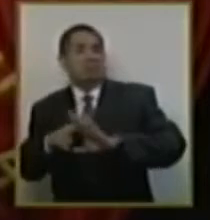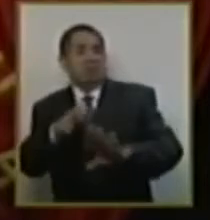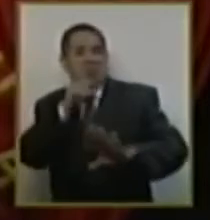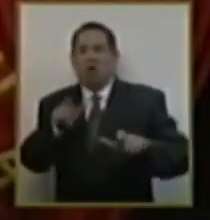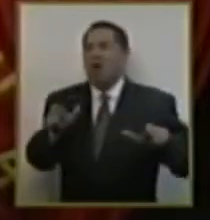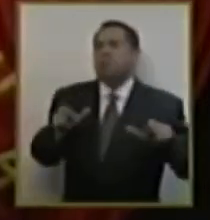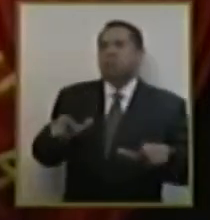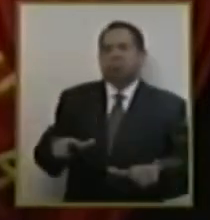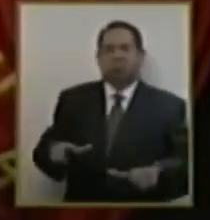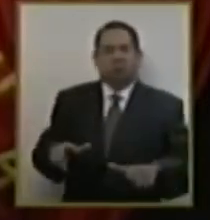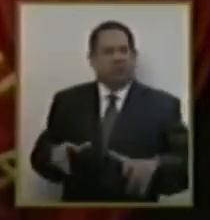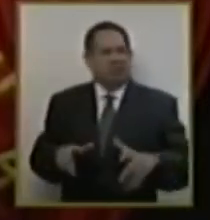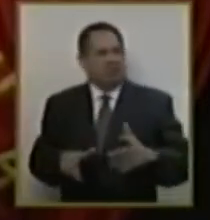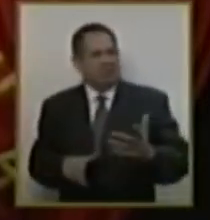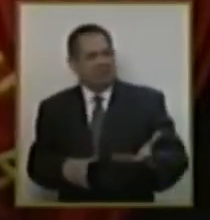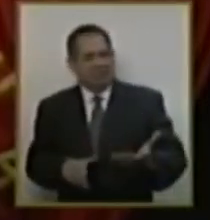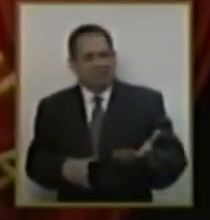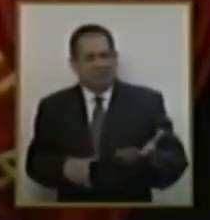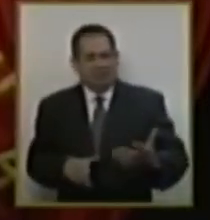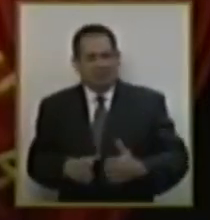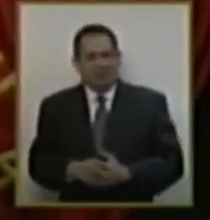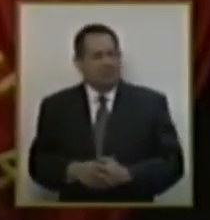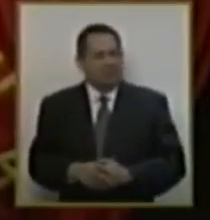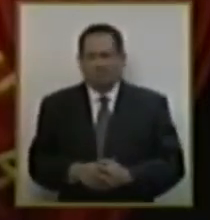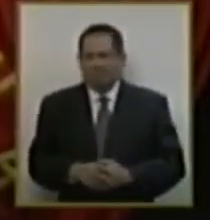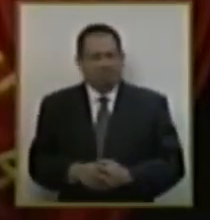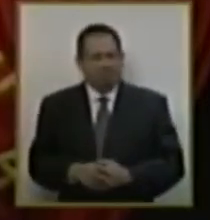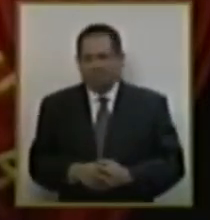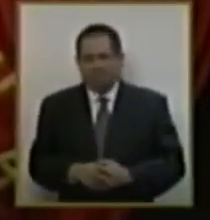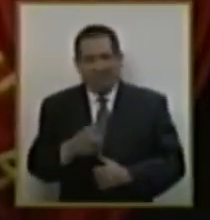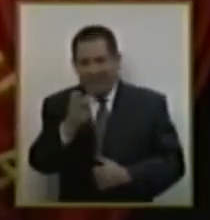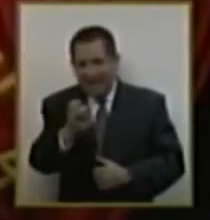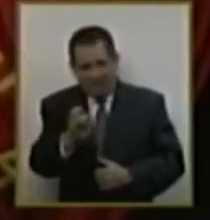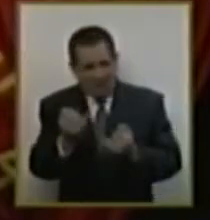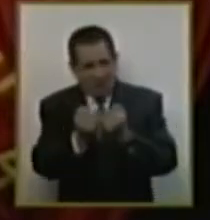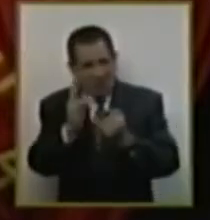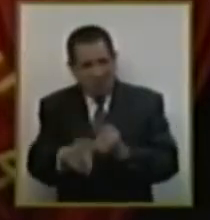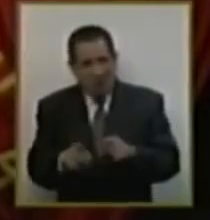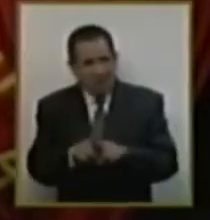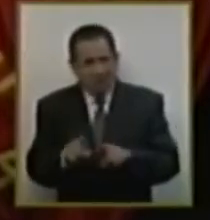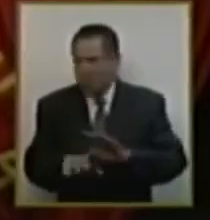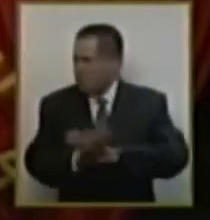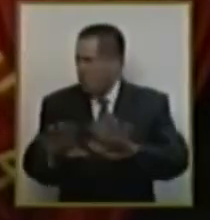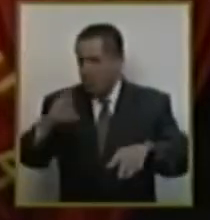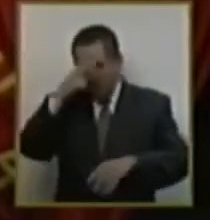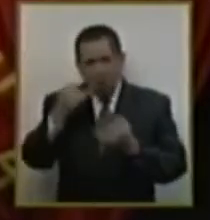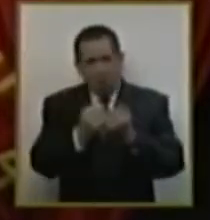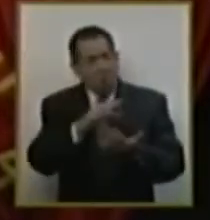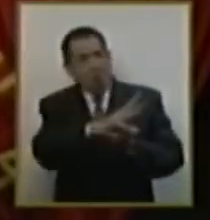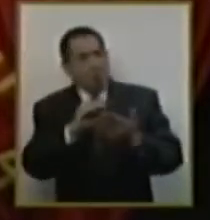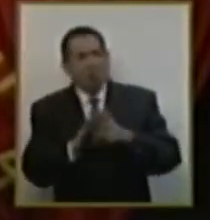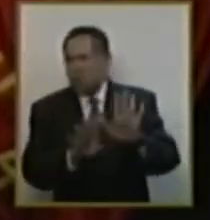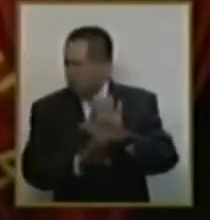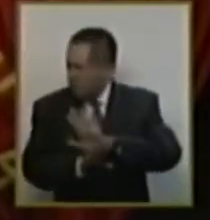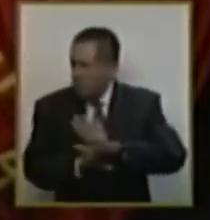lado. Ay, ay, ay, no debemos permitir que México cumpla ese ruin papel con respecto a